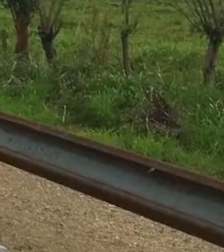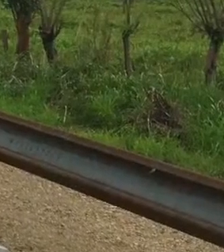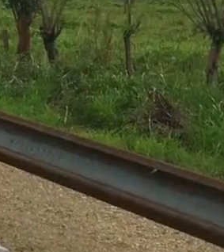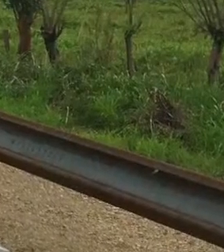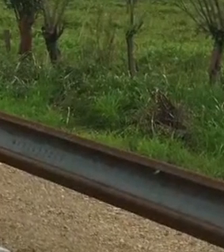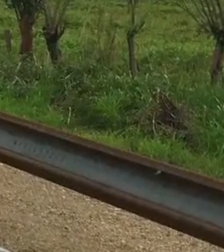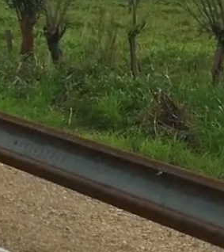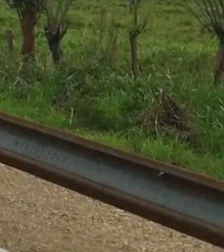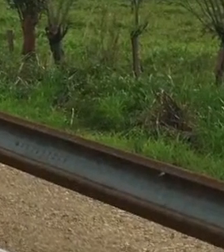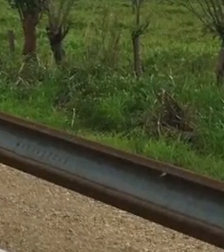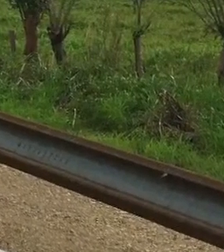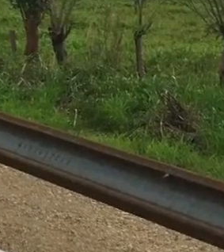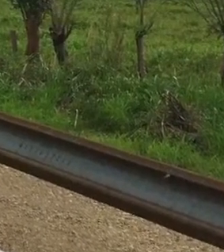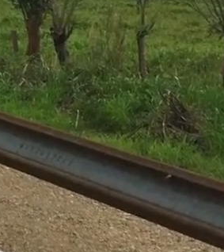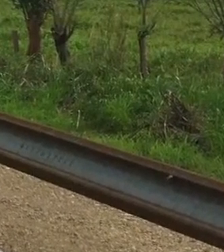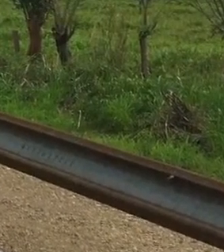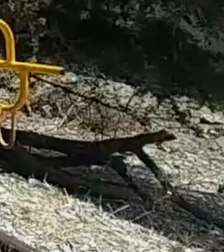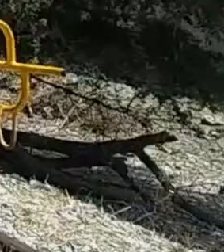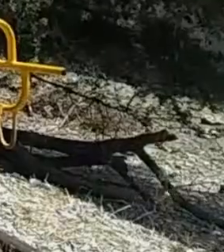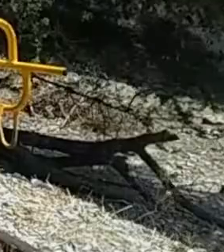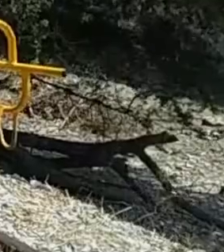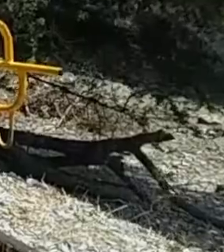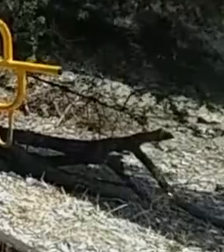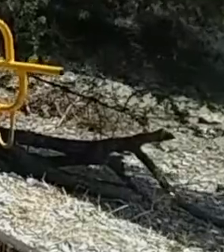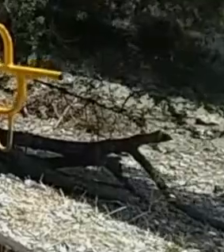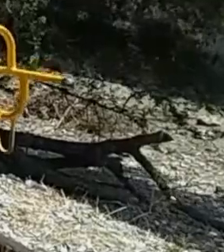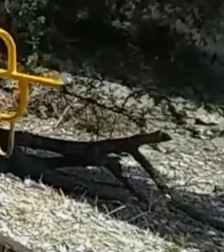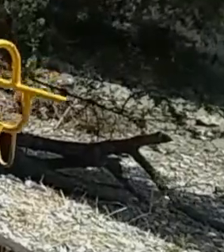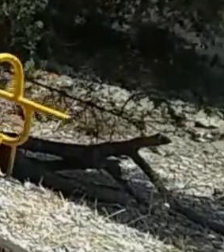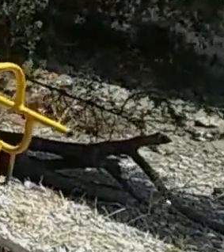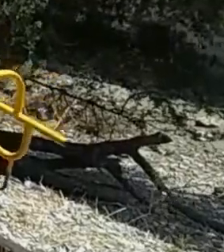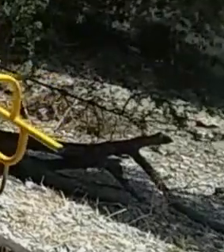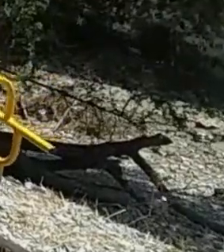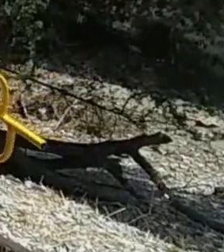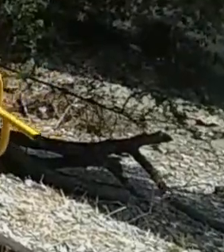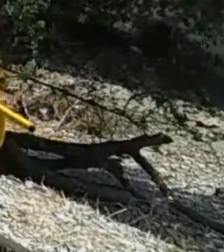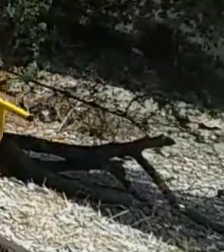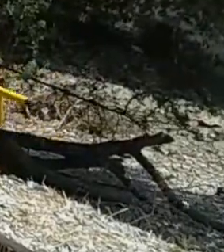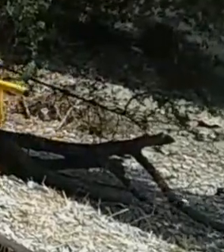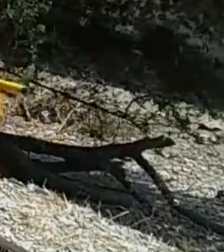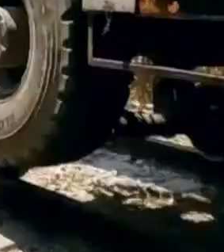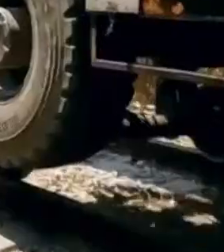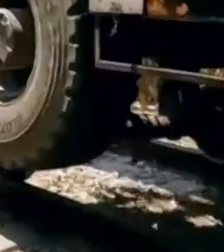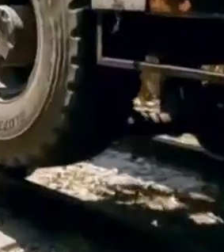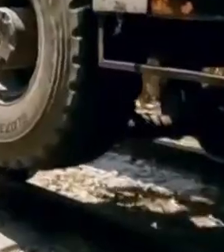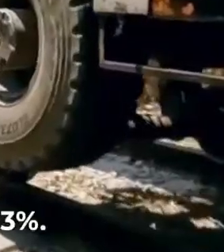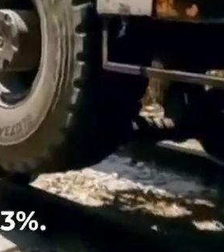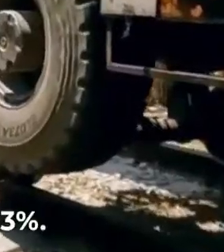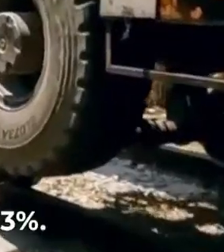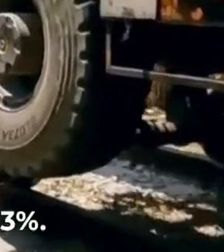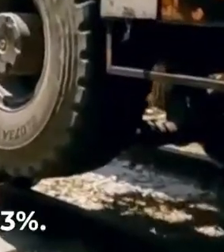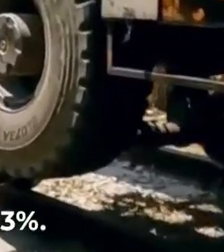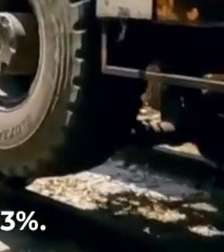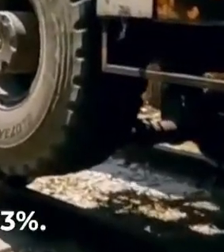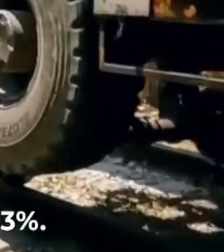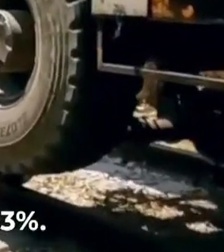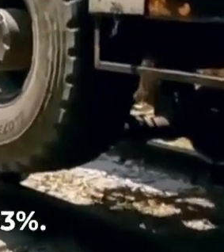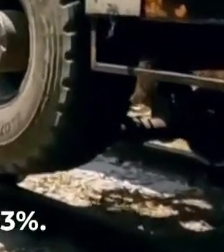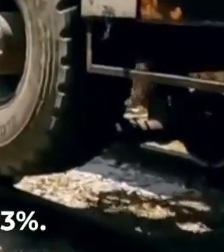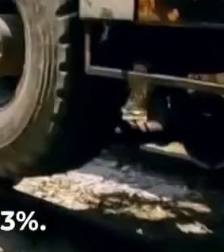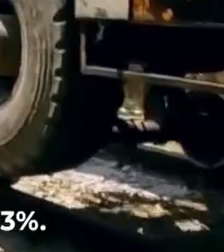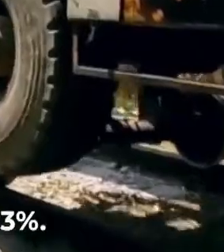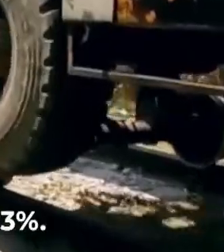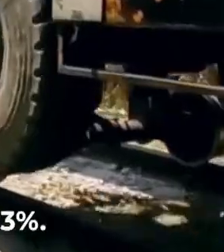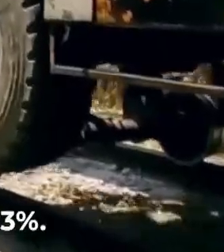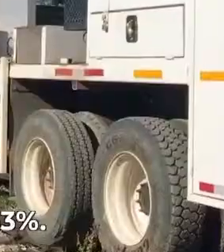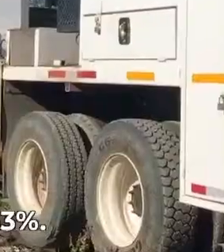Se sustituye la vía antigua con el desmontaje de rieles. En cada tramo se suministran los nuevos materiales